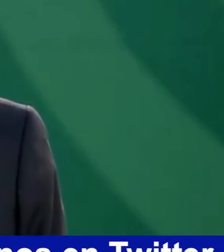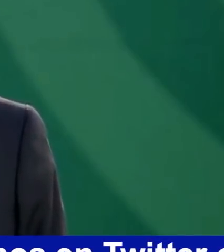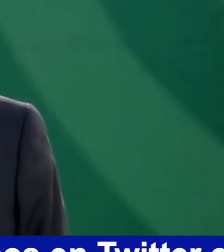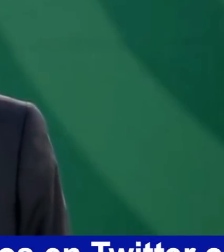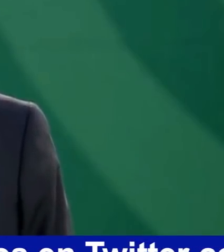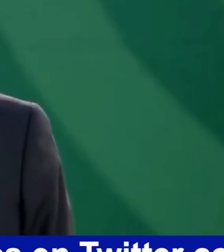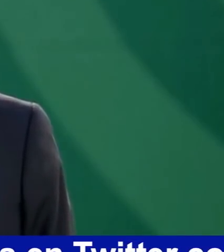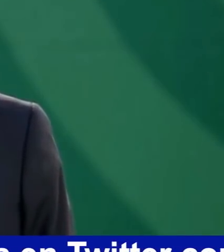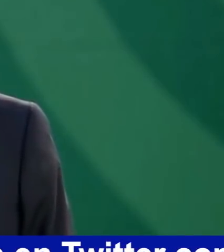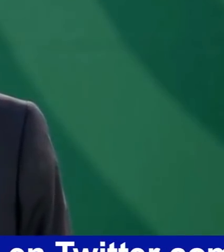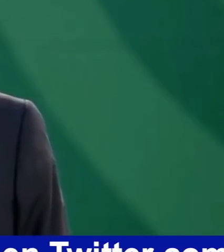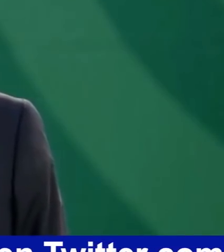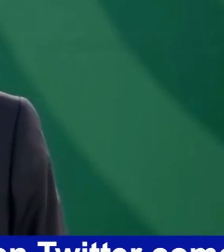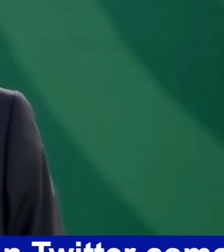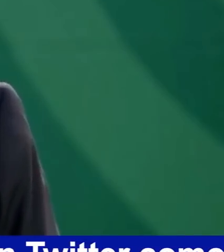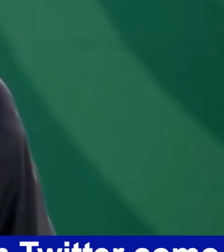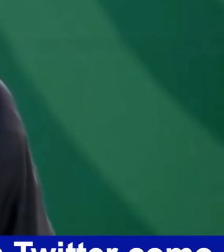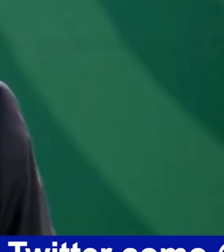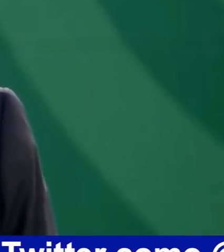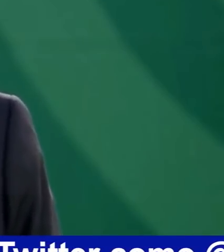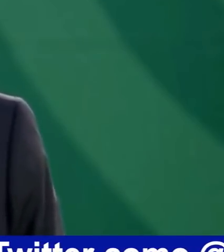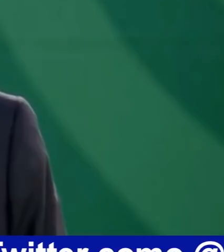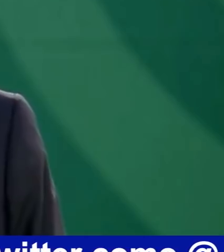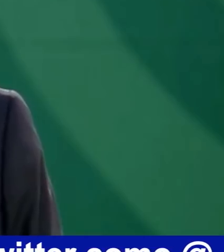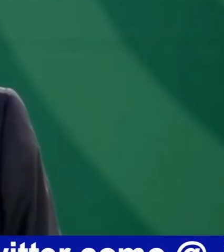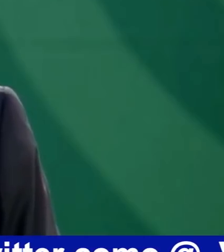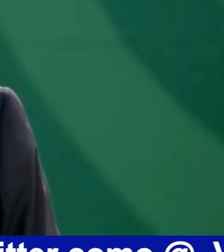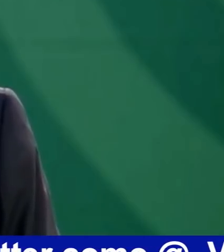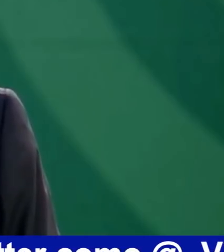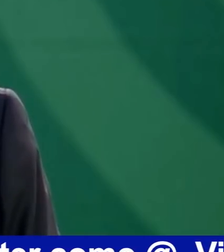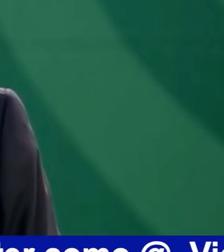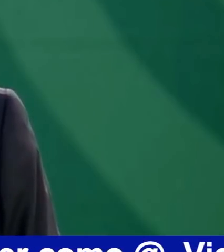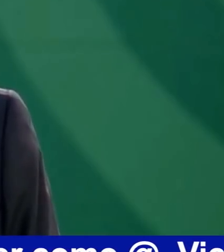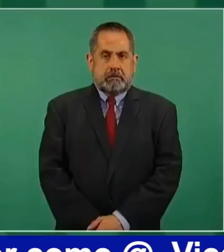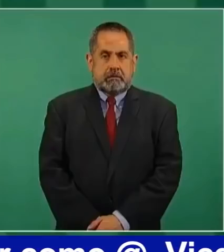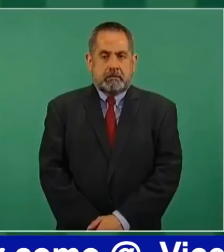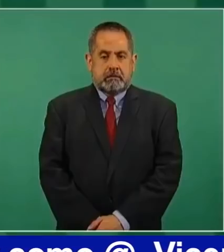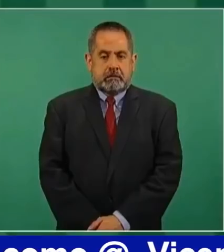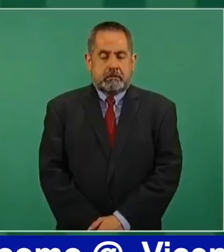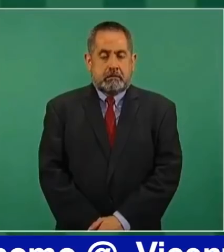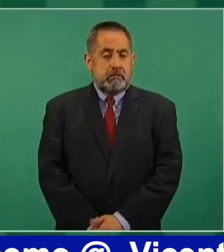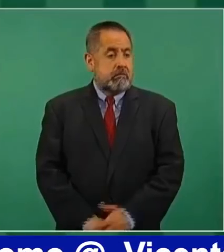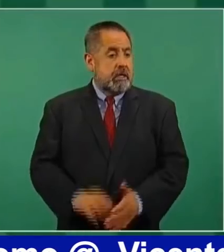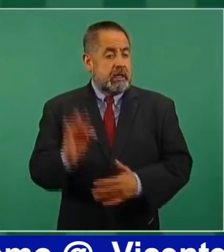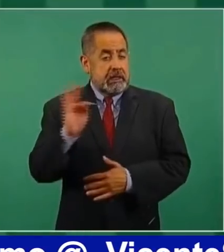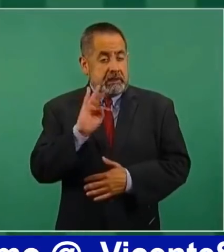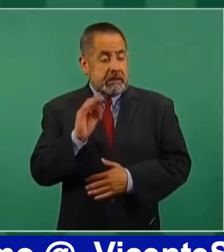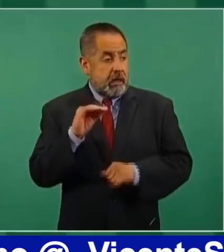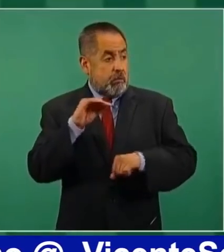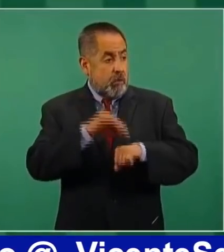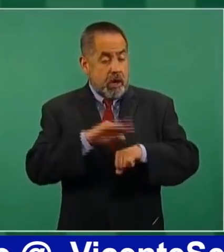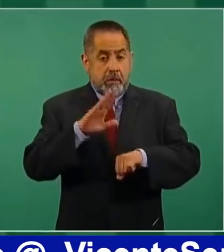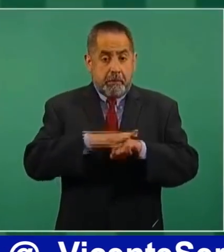o si aumentamos los impuestos. Entonces tenemos que ir buscando